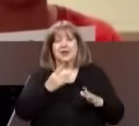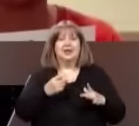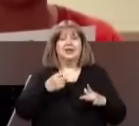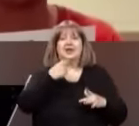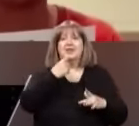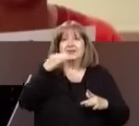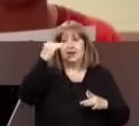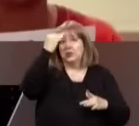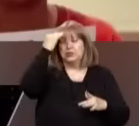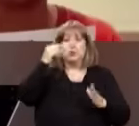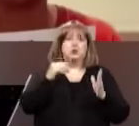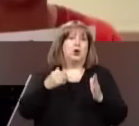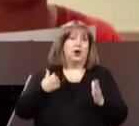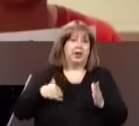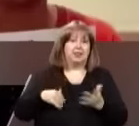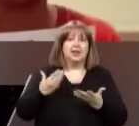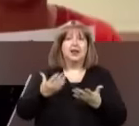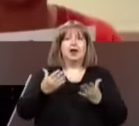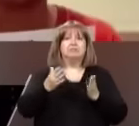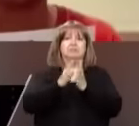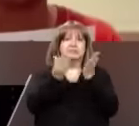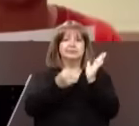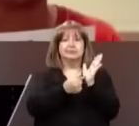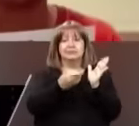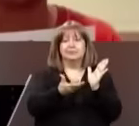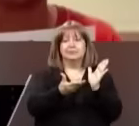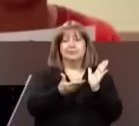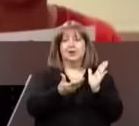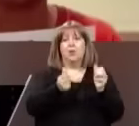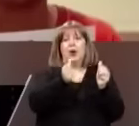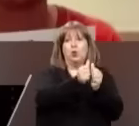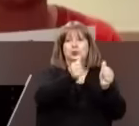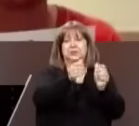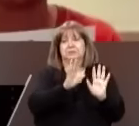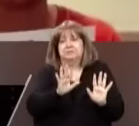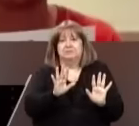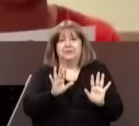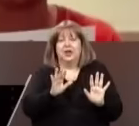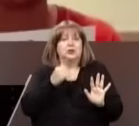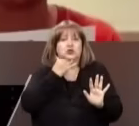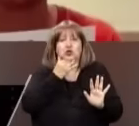crueles, degradantes, pero me parece... ¿Hay pedido de juicio político? Que estén juntas